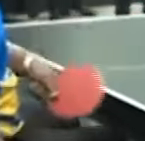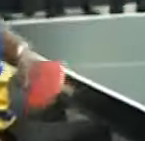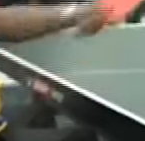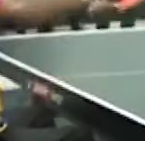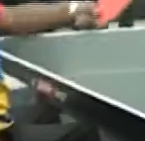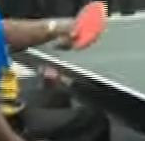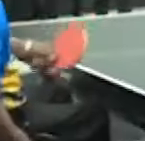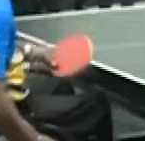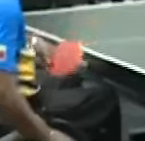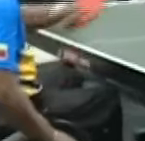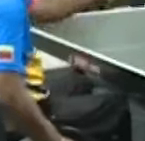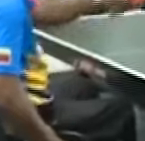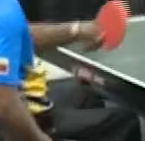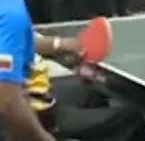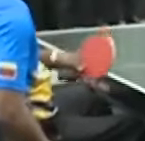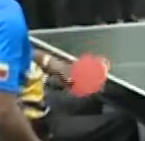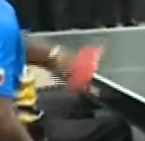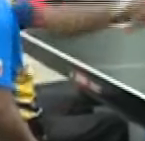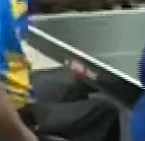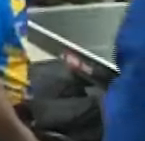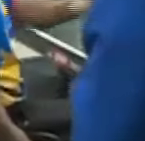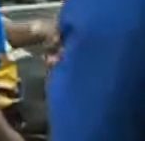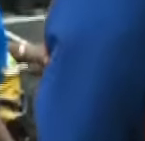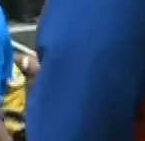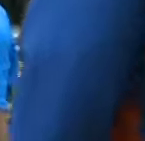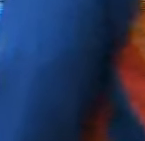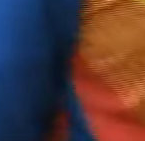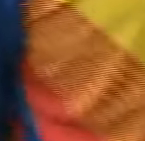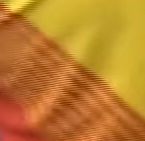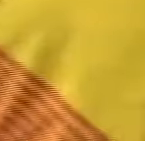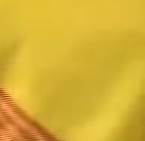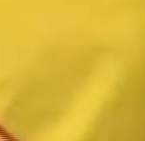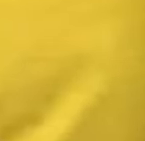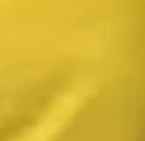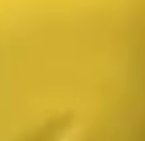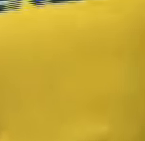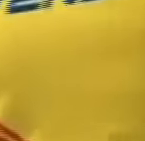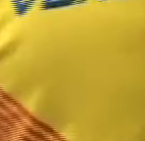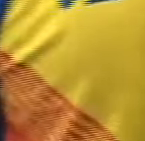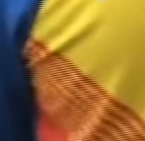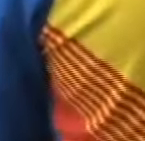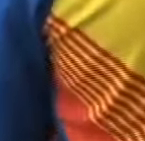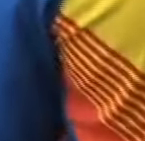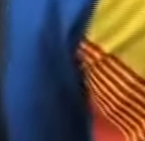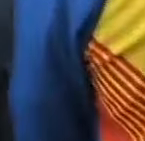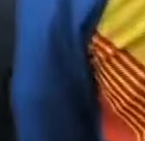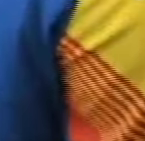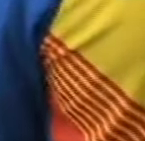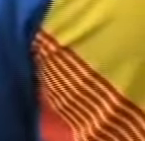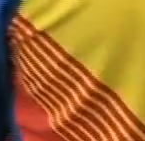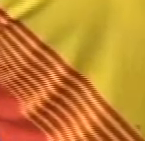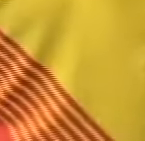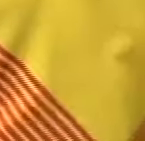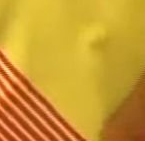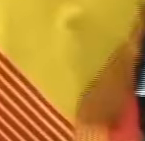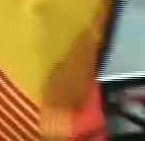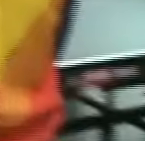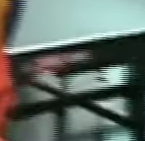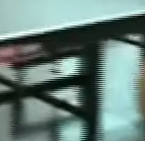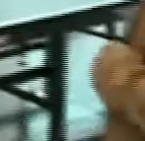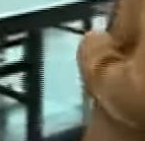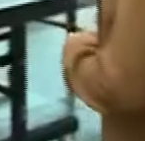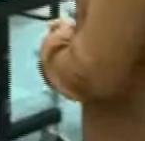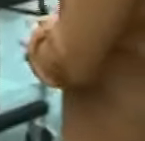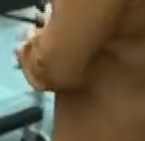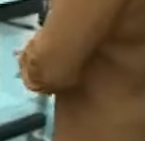patria, viva la nación. ¡Epa! Viva siempre Chávez y la revolución. Mueve la cintura, que mueve